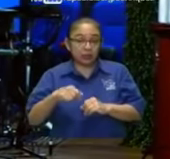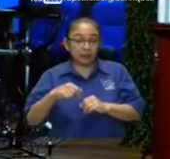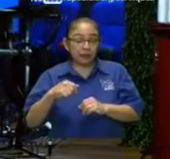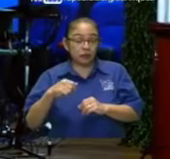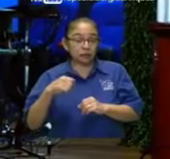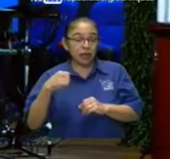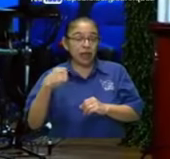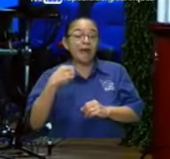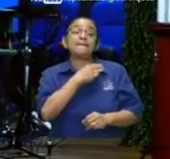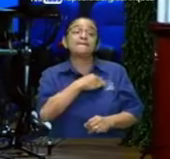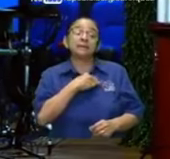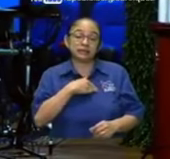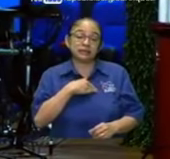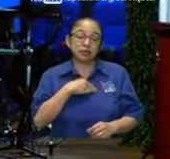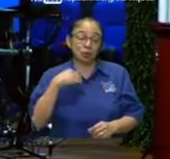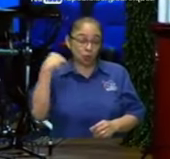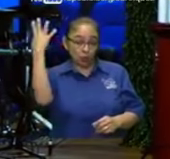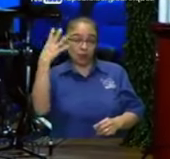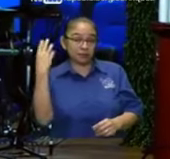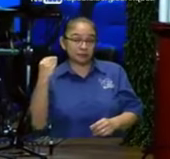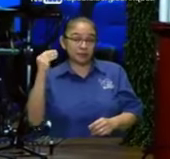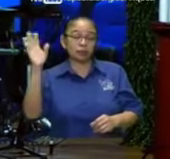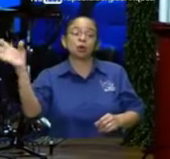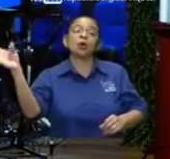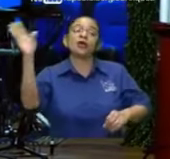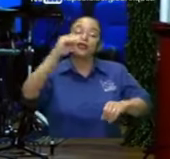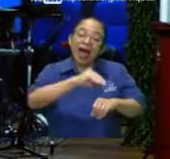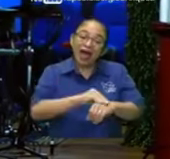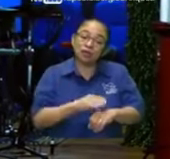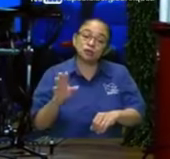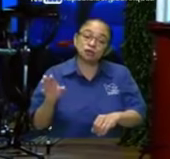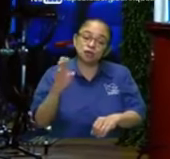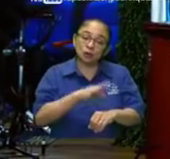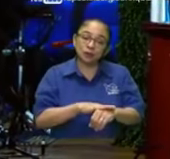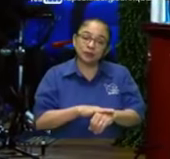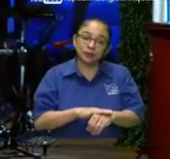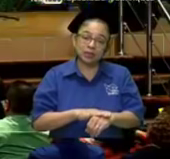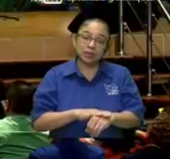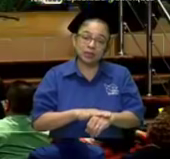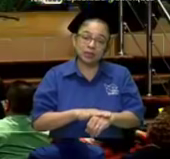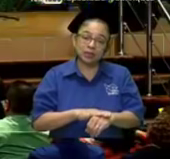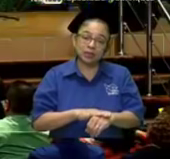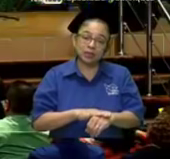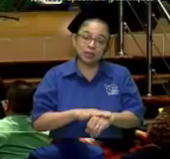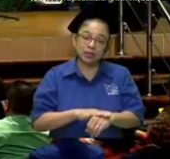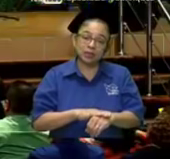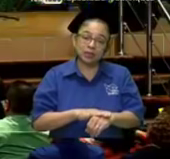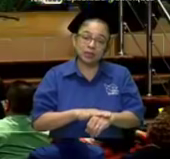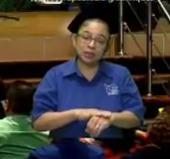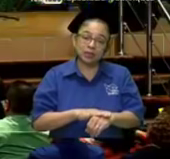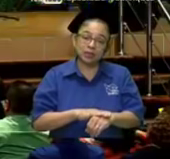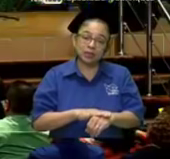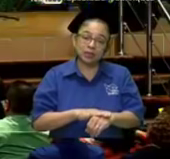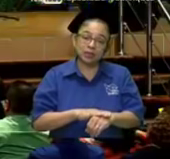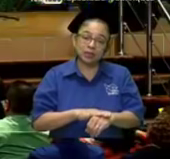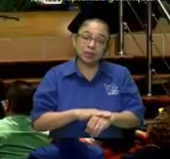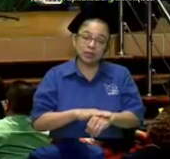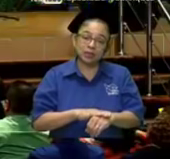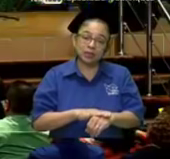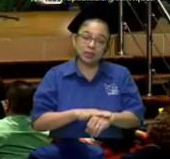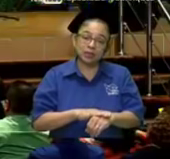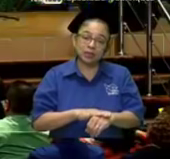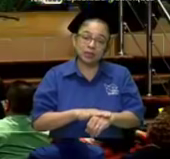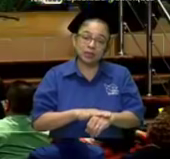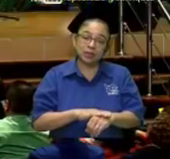adopción, por el cual clamamos Abba Padre. Porque ¿quién anda buscando adoradores?